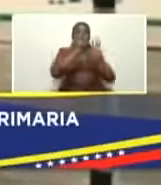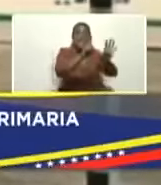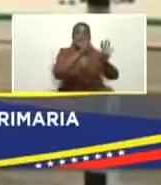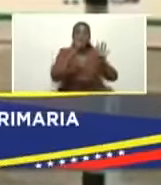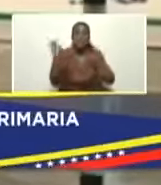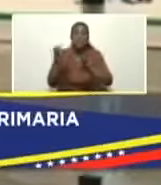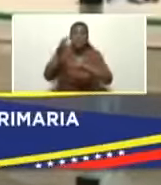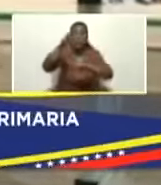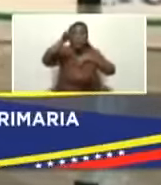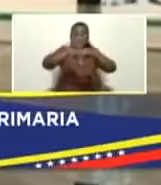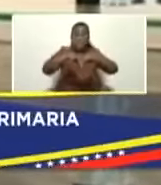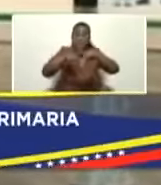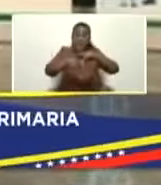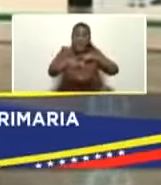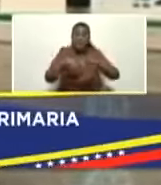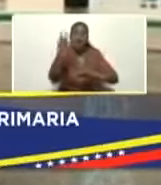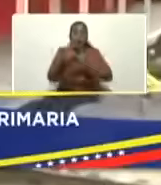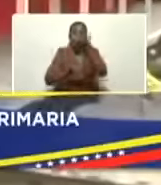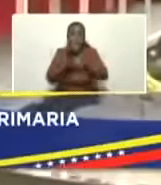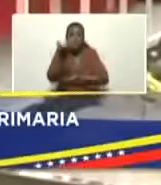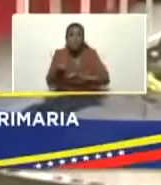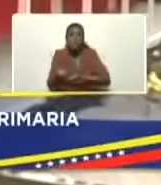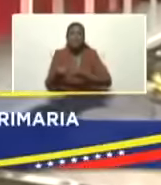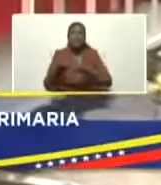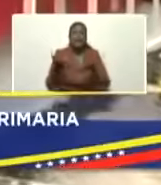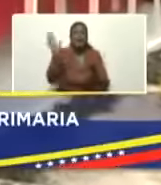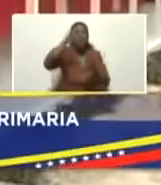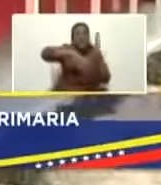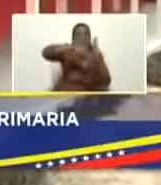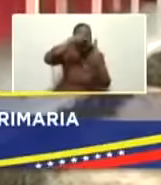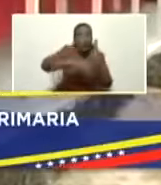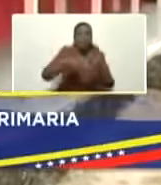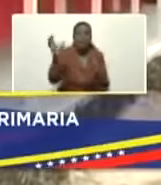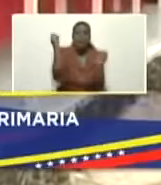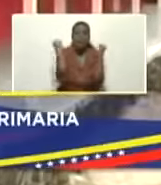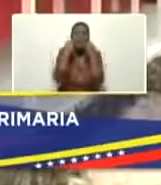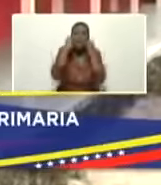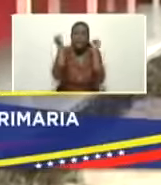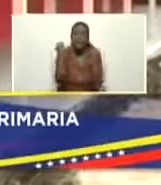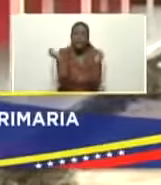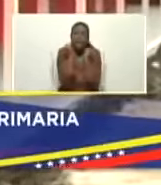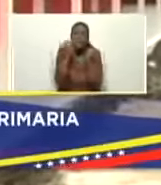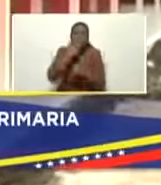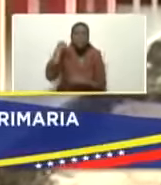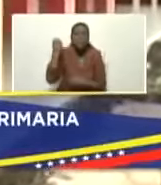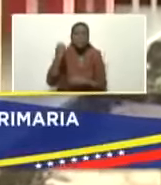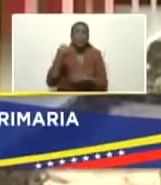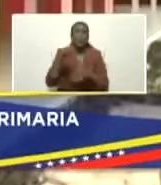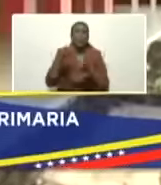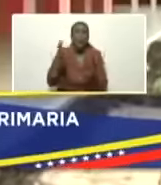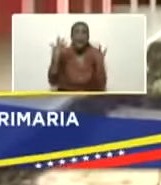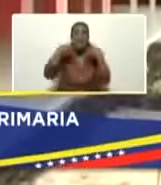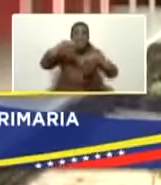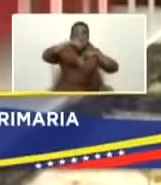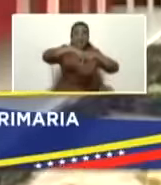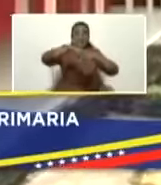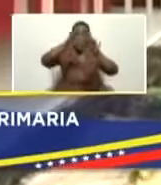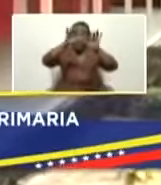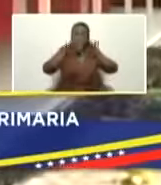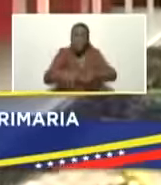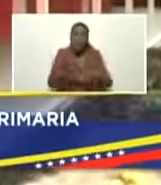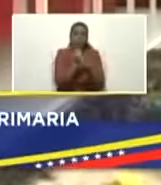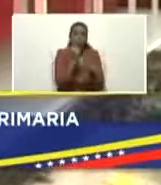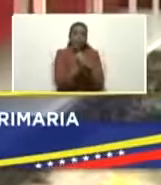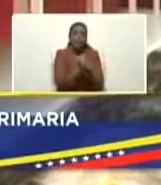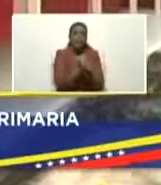mesas, sillas, cocina, freezer, filtro, escritorios, sillas de oficina,